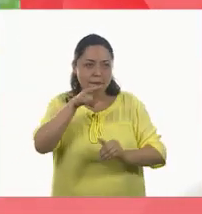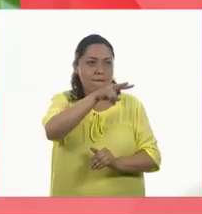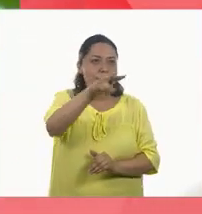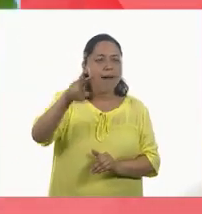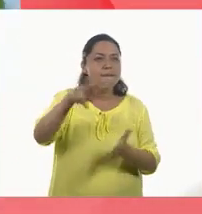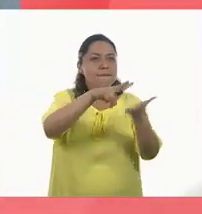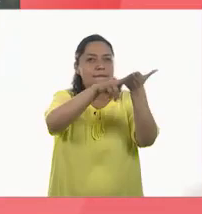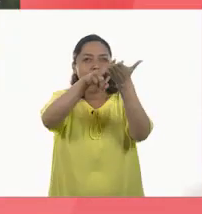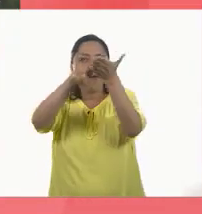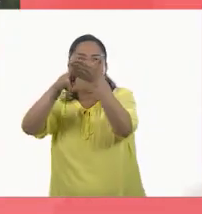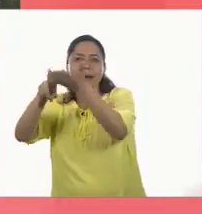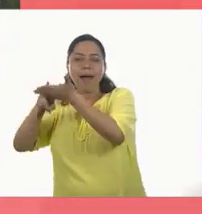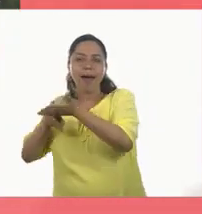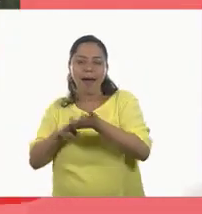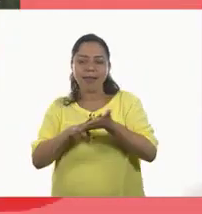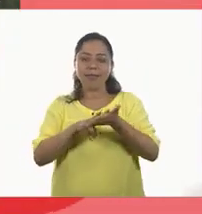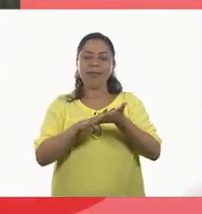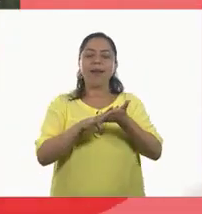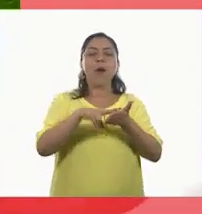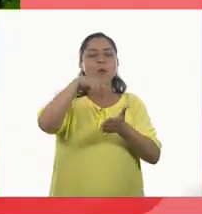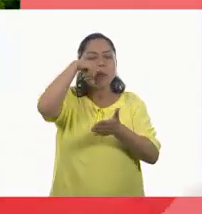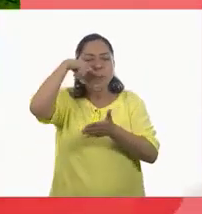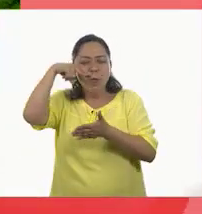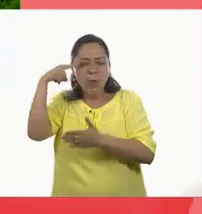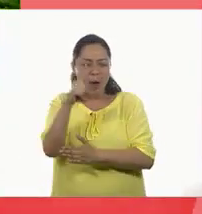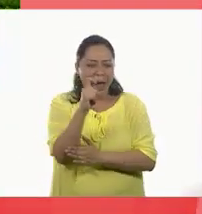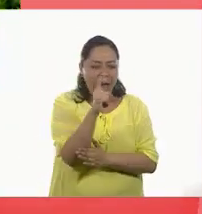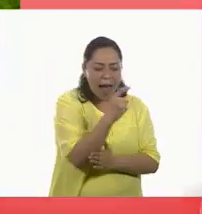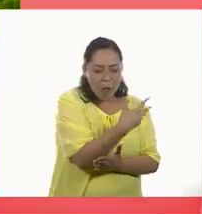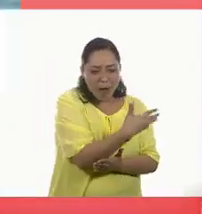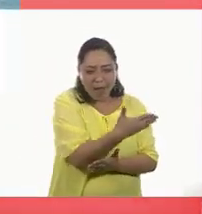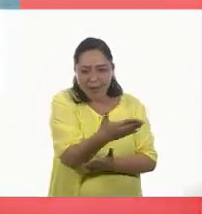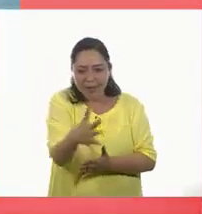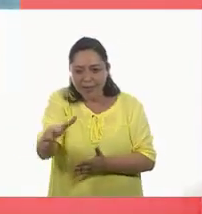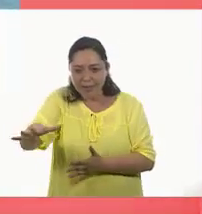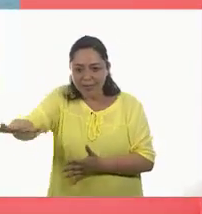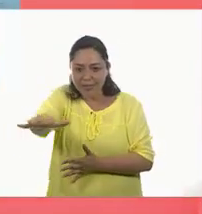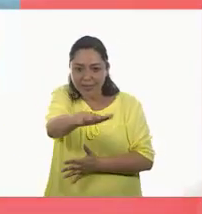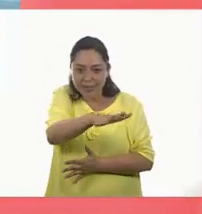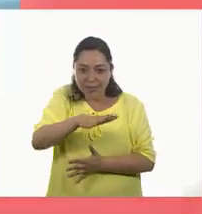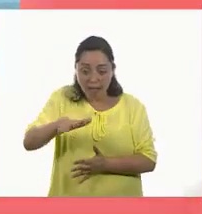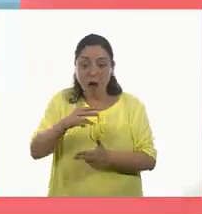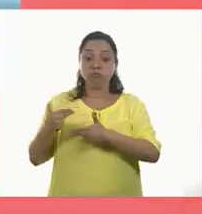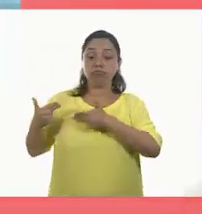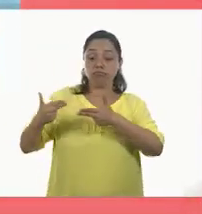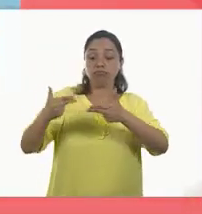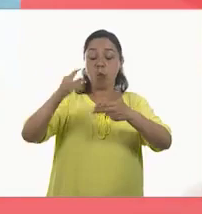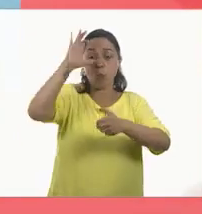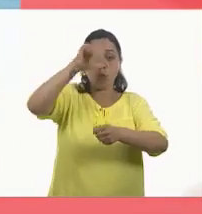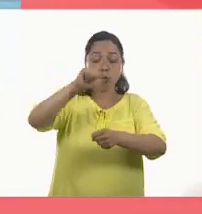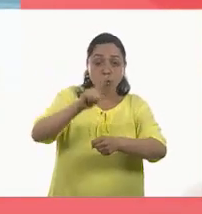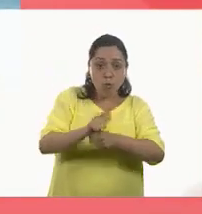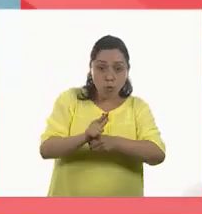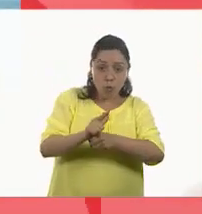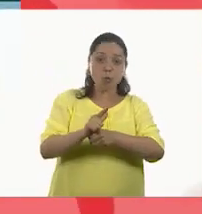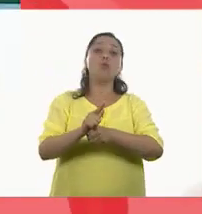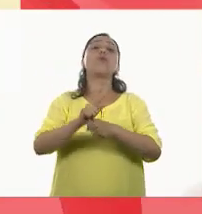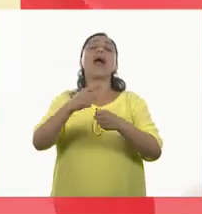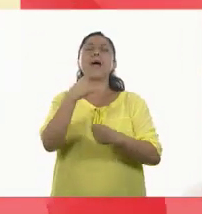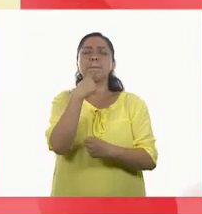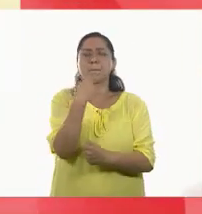selva y la transparencia de sus cuerpos de agua, el legado de las primeras culturas mesoamericanas, el